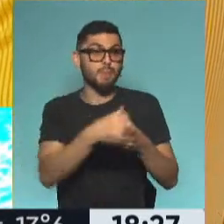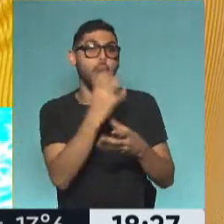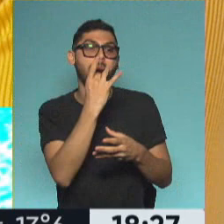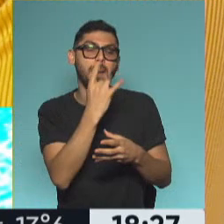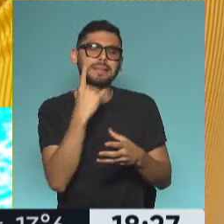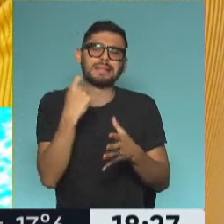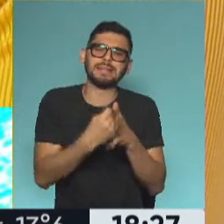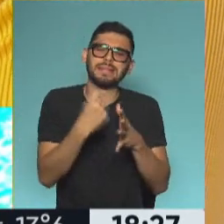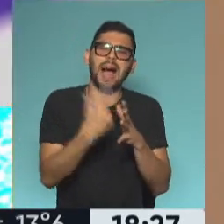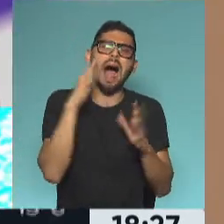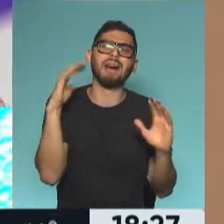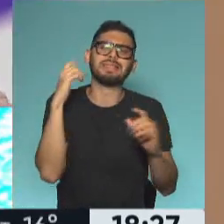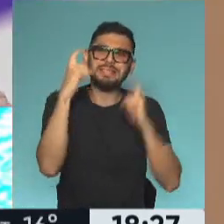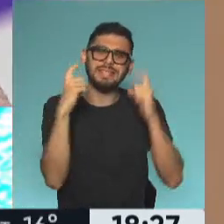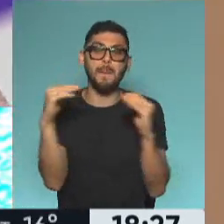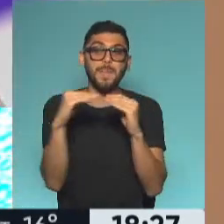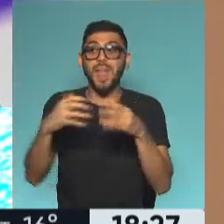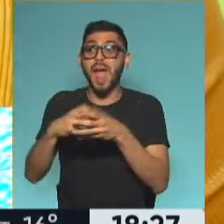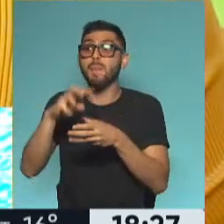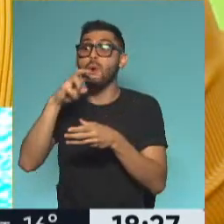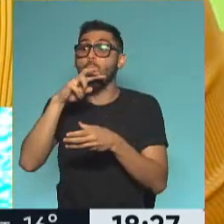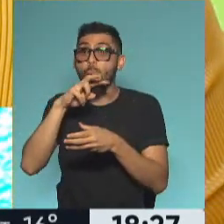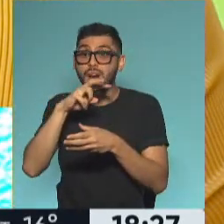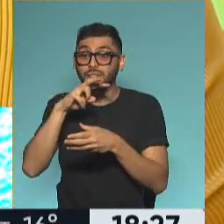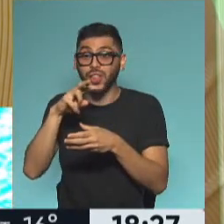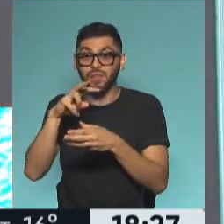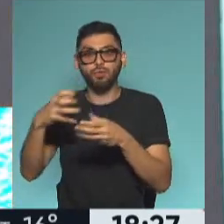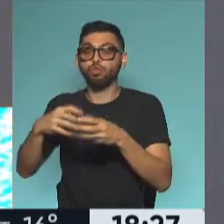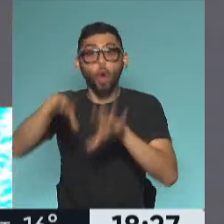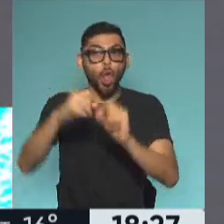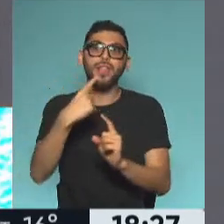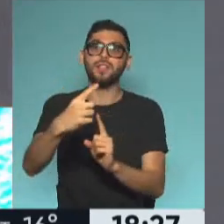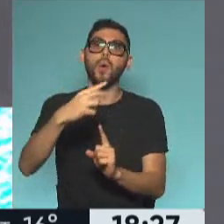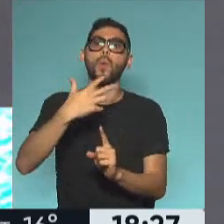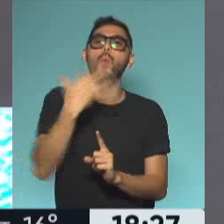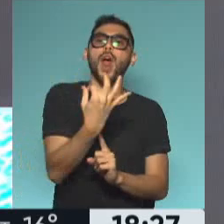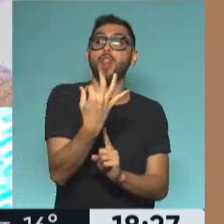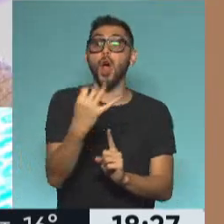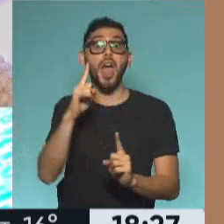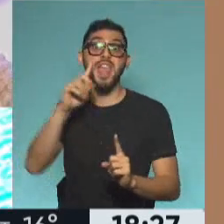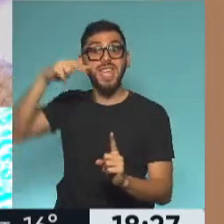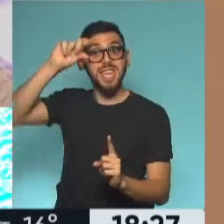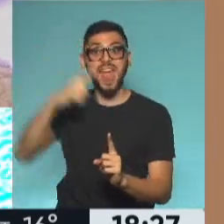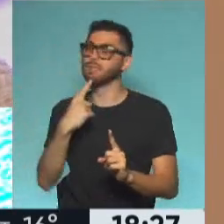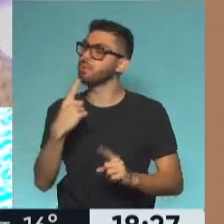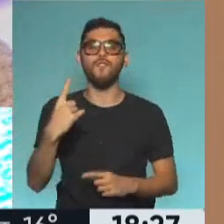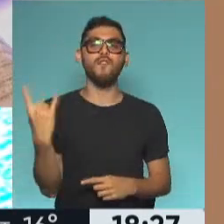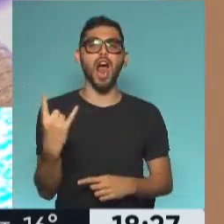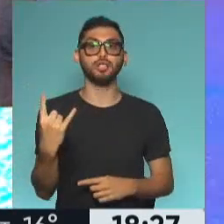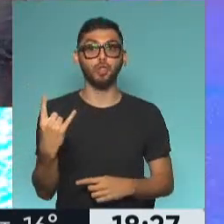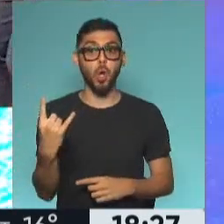espera por lo menos tener un empate. Todo el equipo verde dijo verdadero. Inés se la jugó y fue la única que dijo falso.